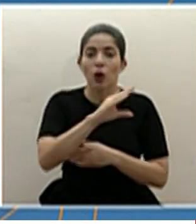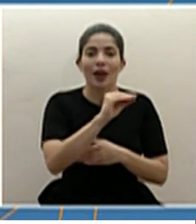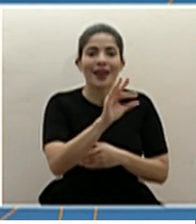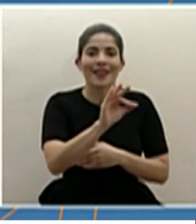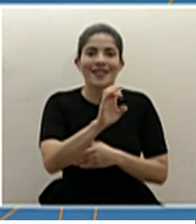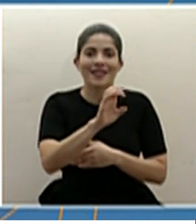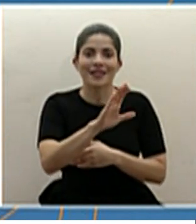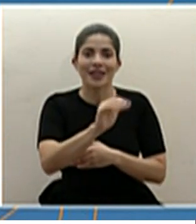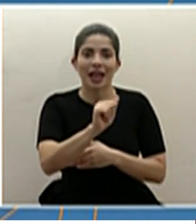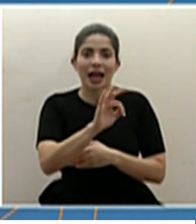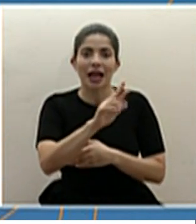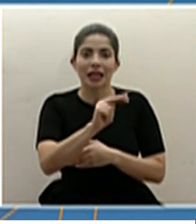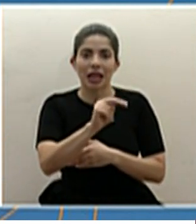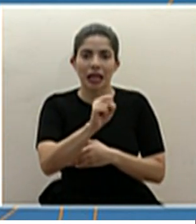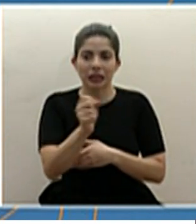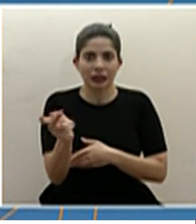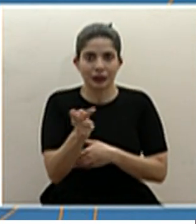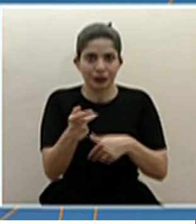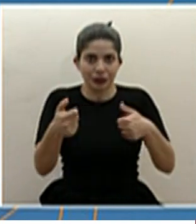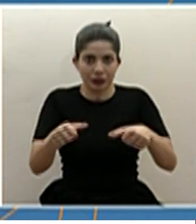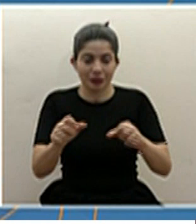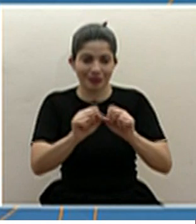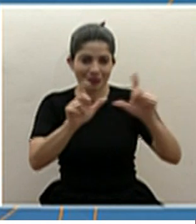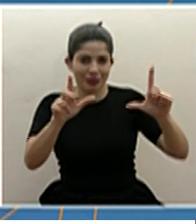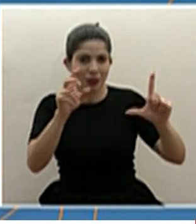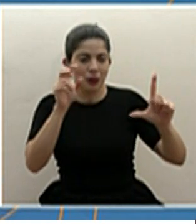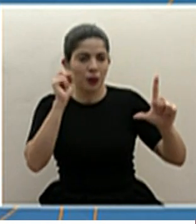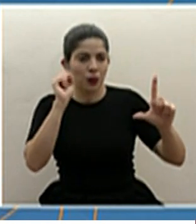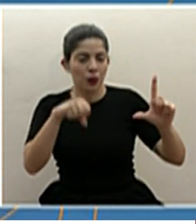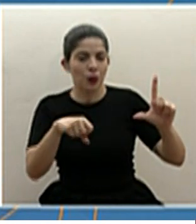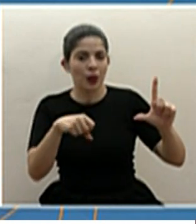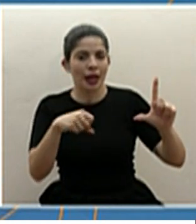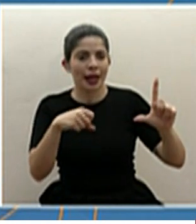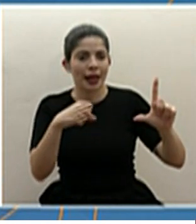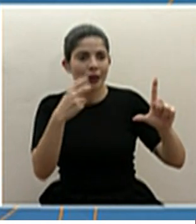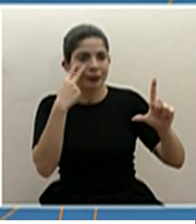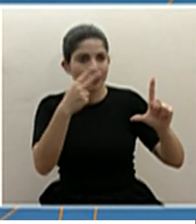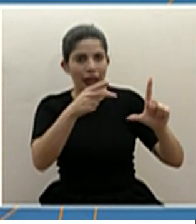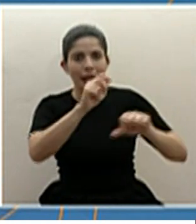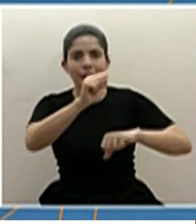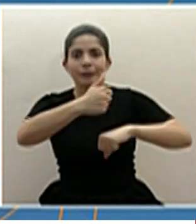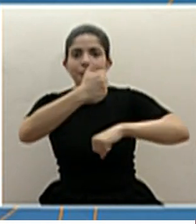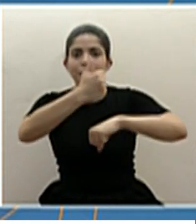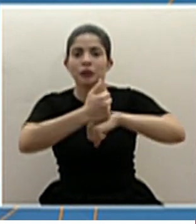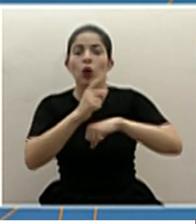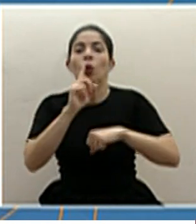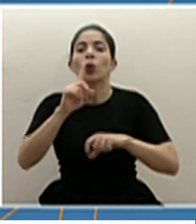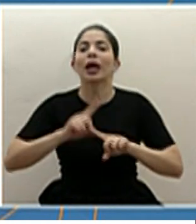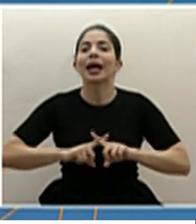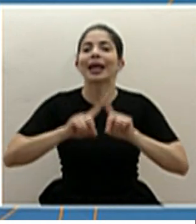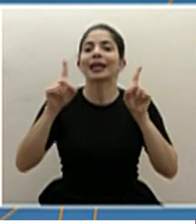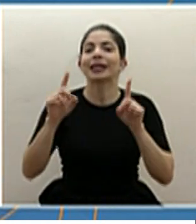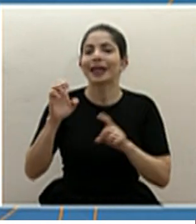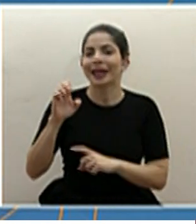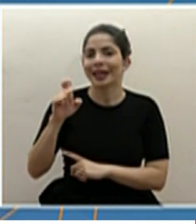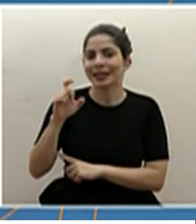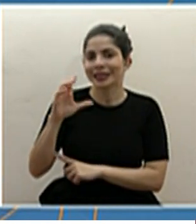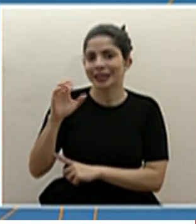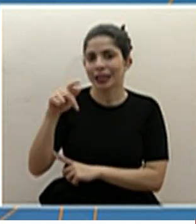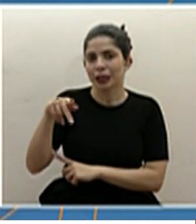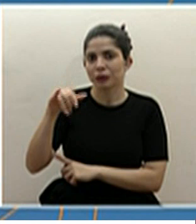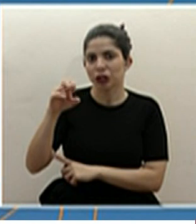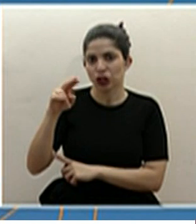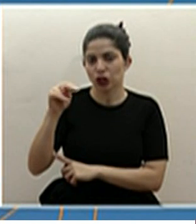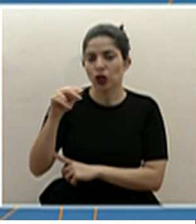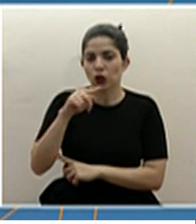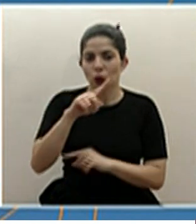FECATRANS. En la siguiente lámina se establece una excepción a eso que llamamos